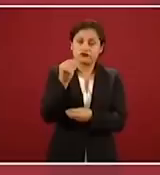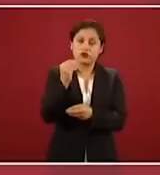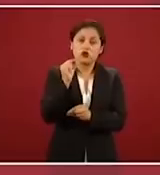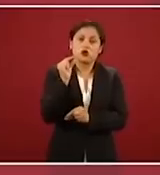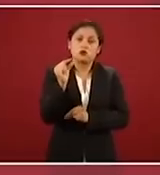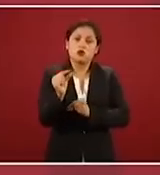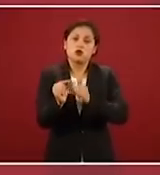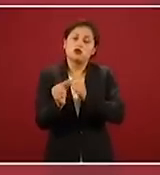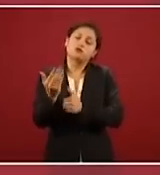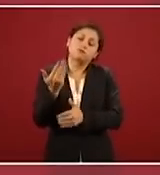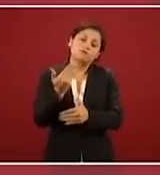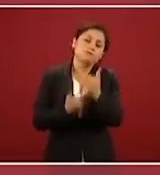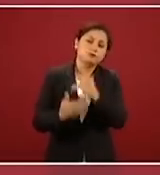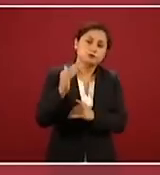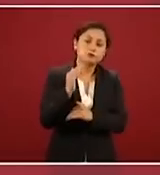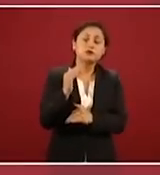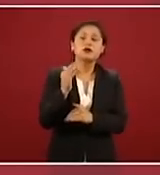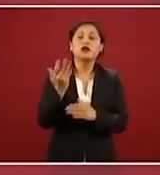estamos